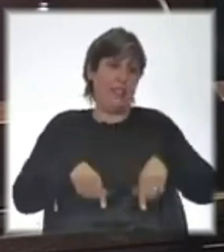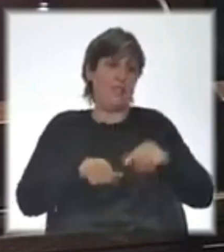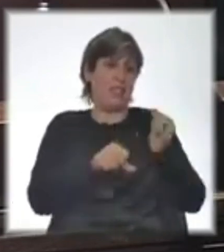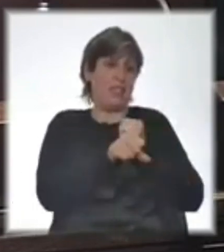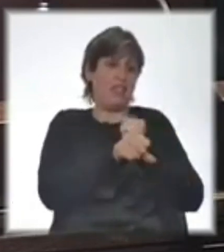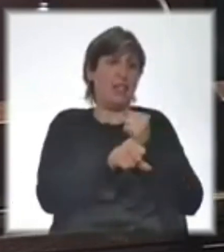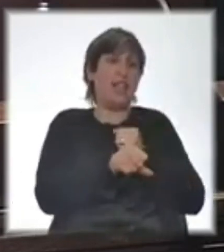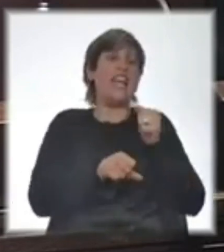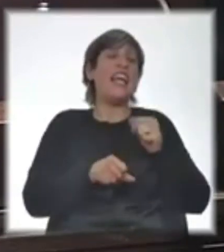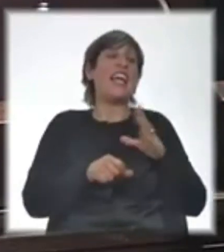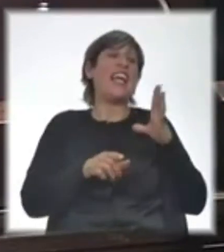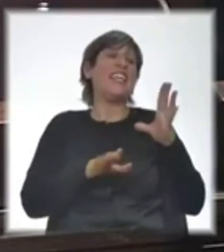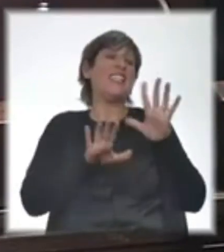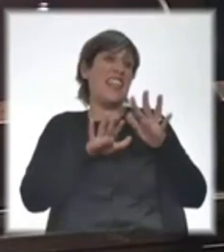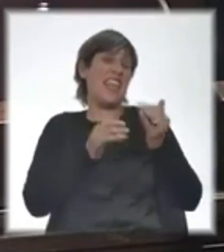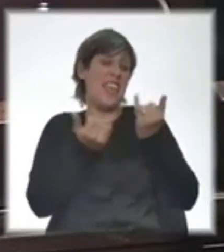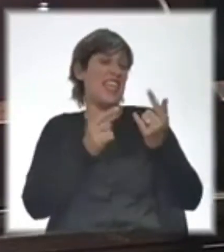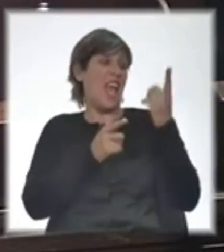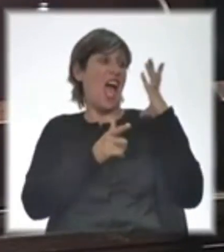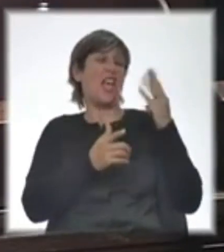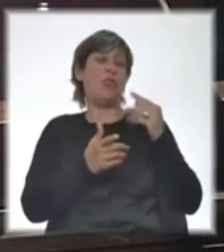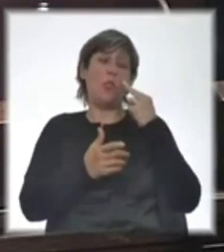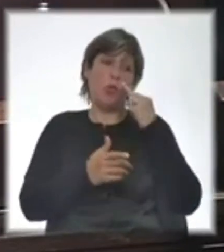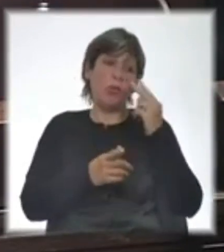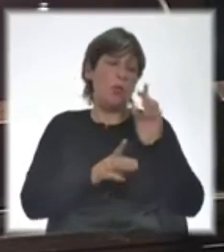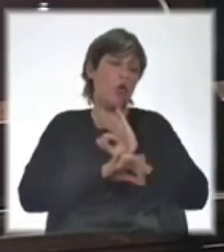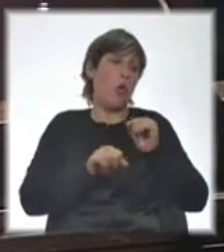tiene un conflicto y no lo puede resolver.